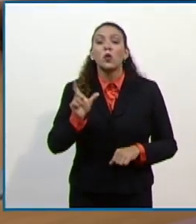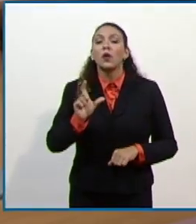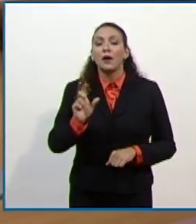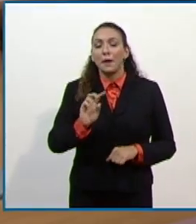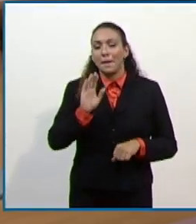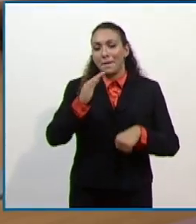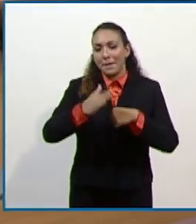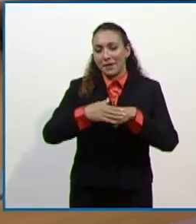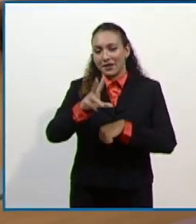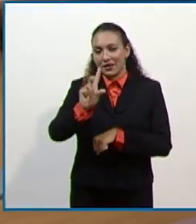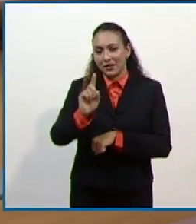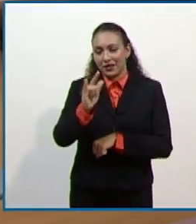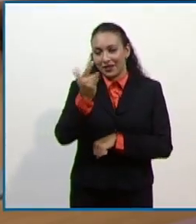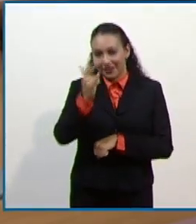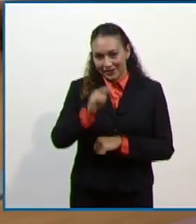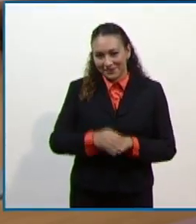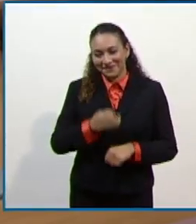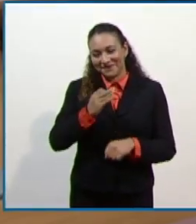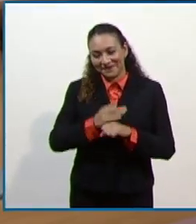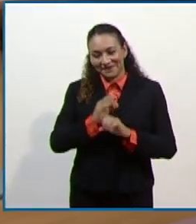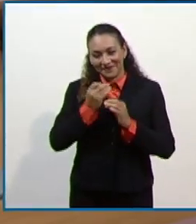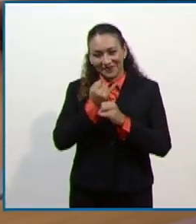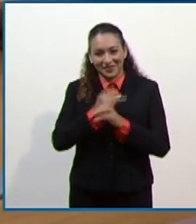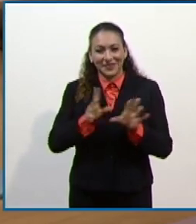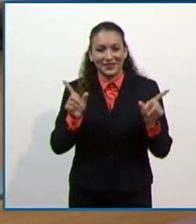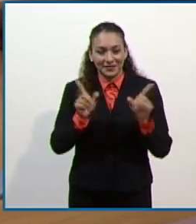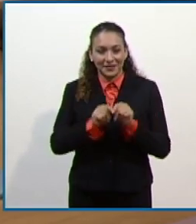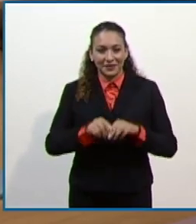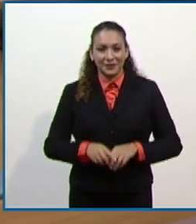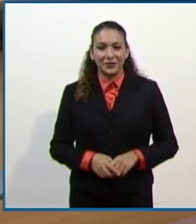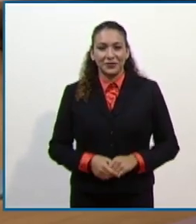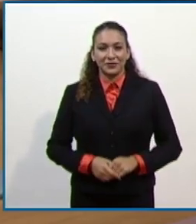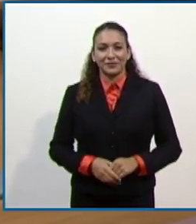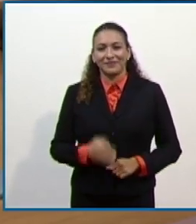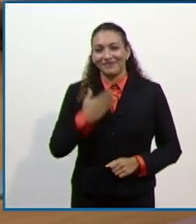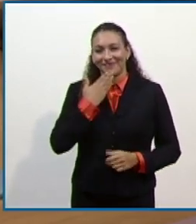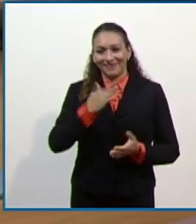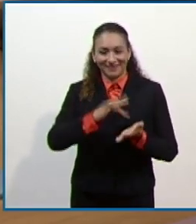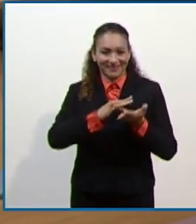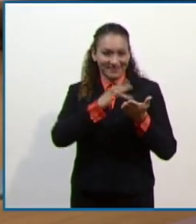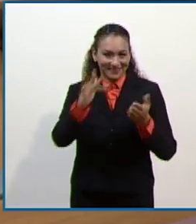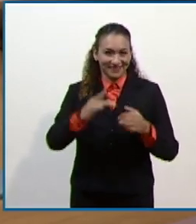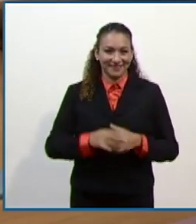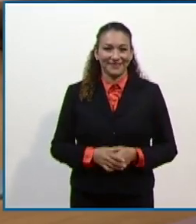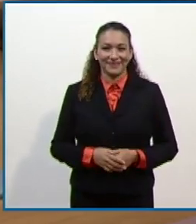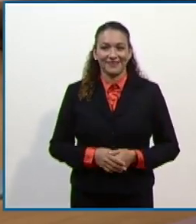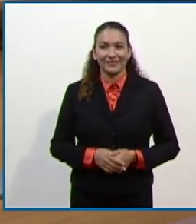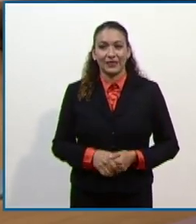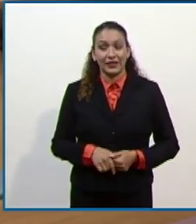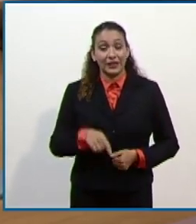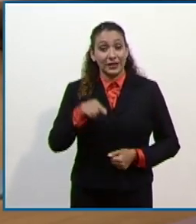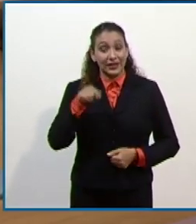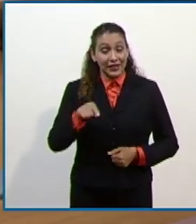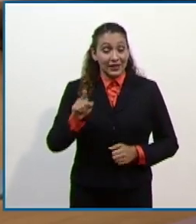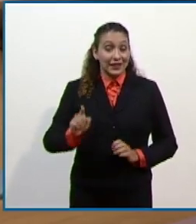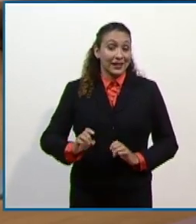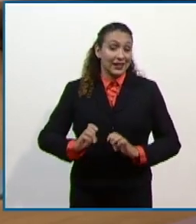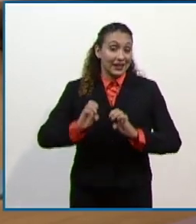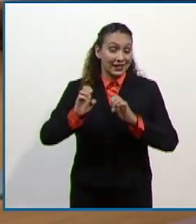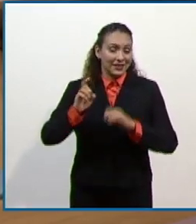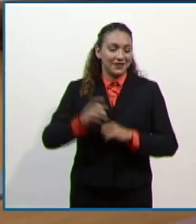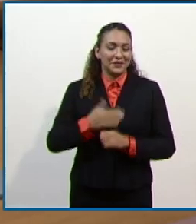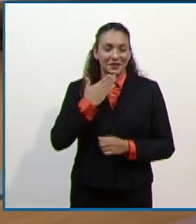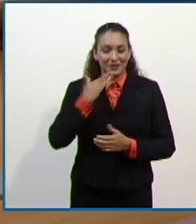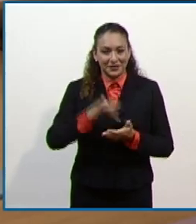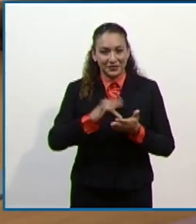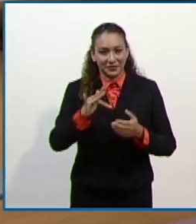Por ahora, el reporte que tenemos. Muchas gracias, Óscar, por tu reporte desde la sede alterna de la Suprema